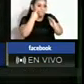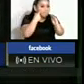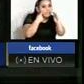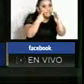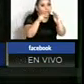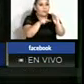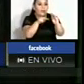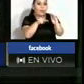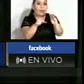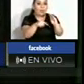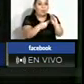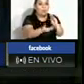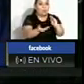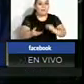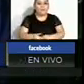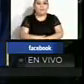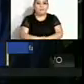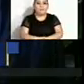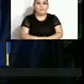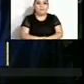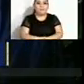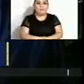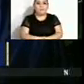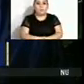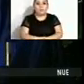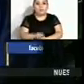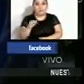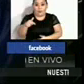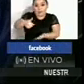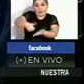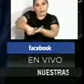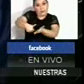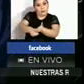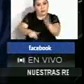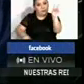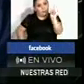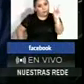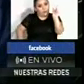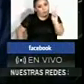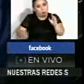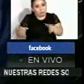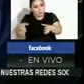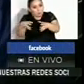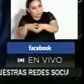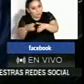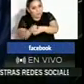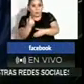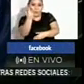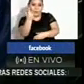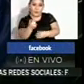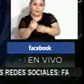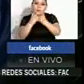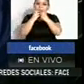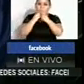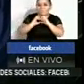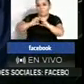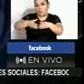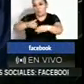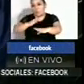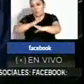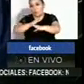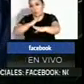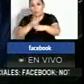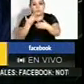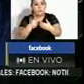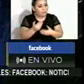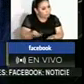acá las pertenencias. La alcaldía de San Salvador junto a las autoridades de protección civil han habitado algunos